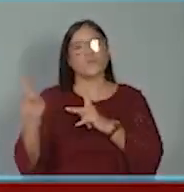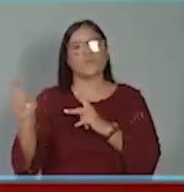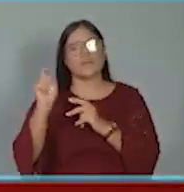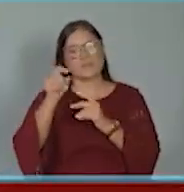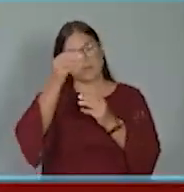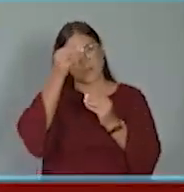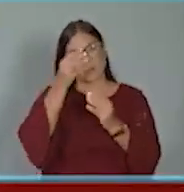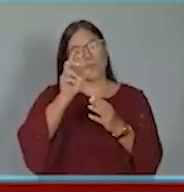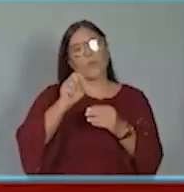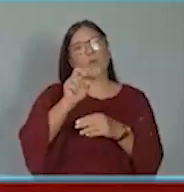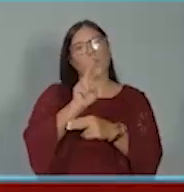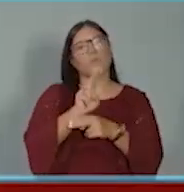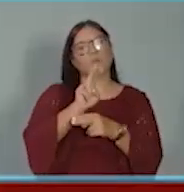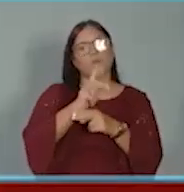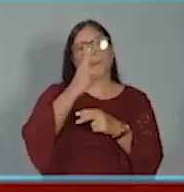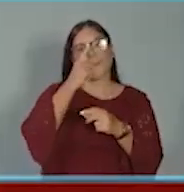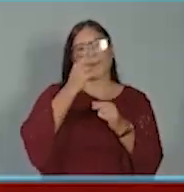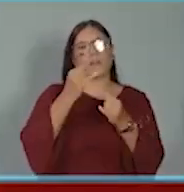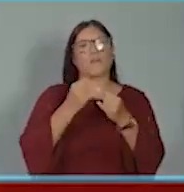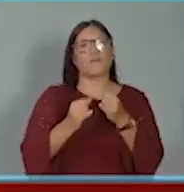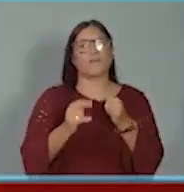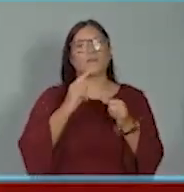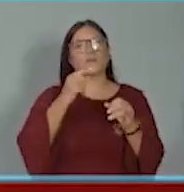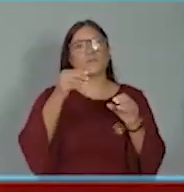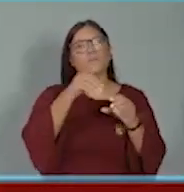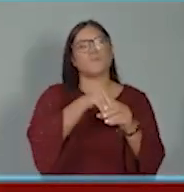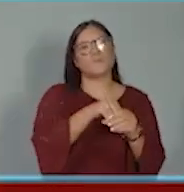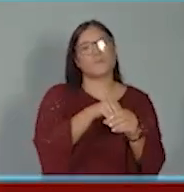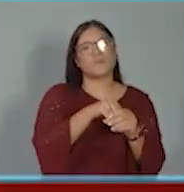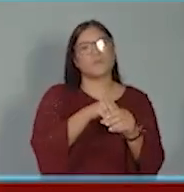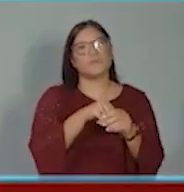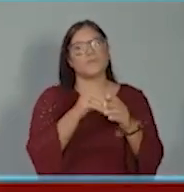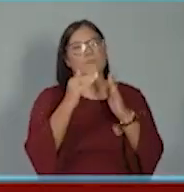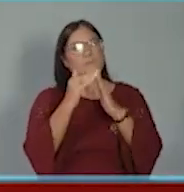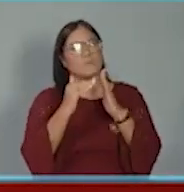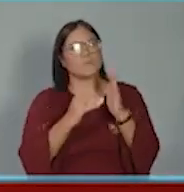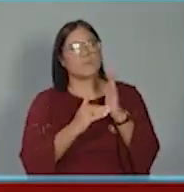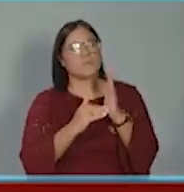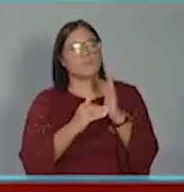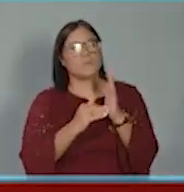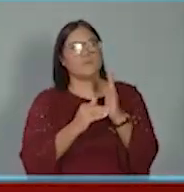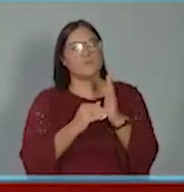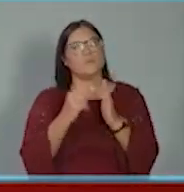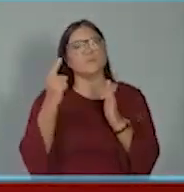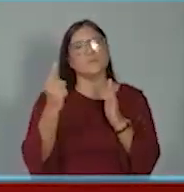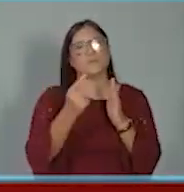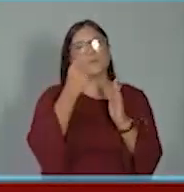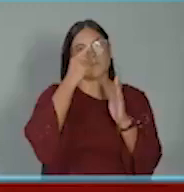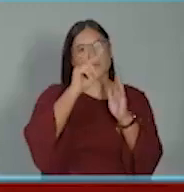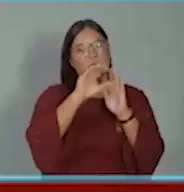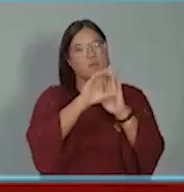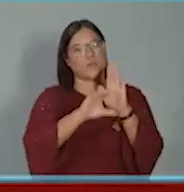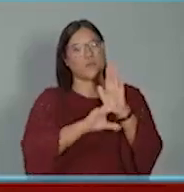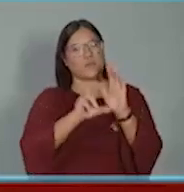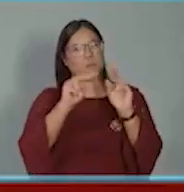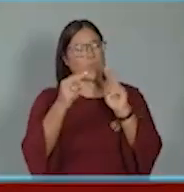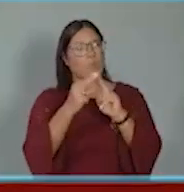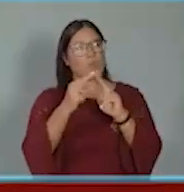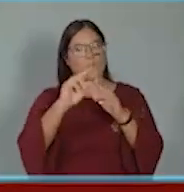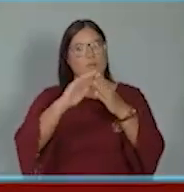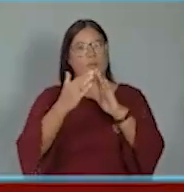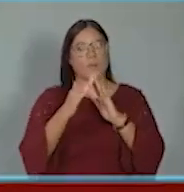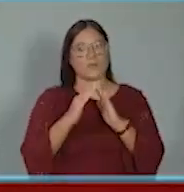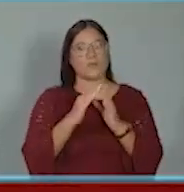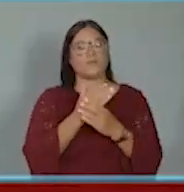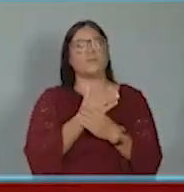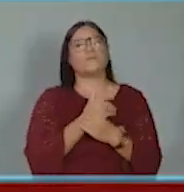que luego se pueda utilizar para el fin he sometido o sea el propósito único eso no es conocer la población verdad Y nosotros